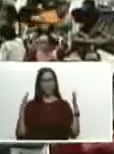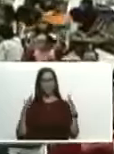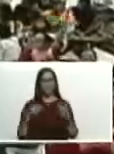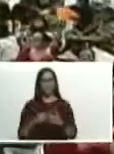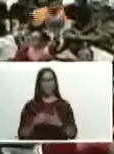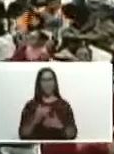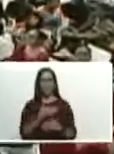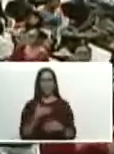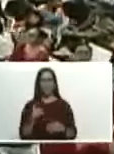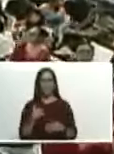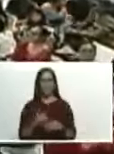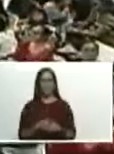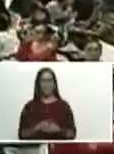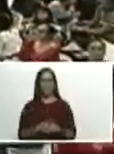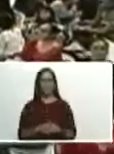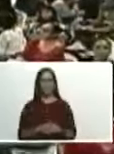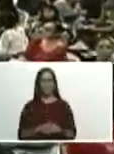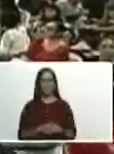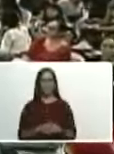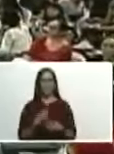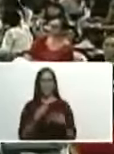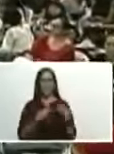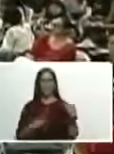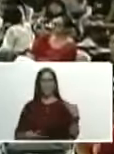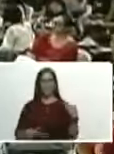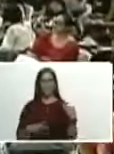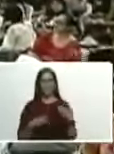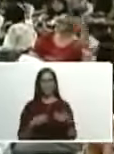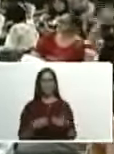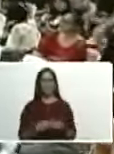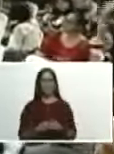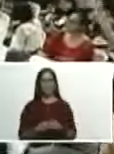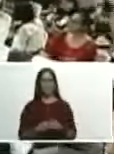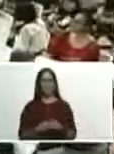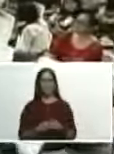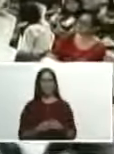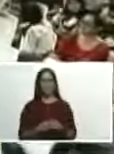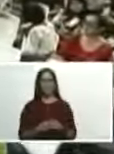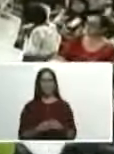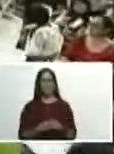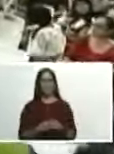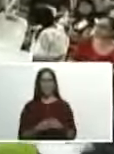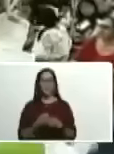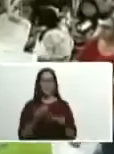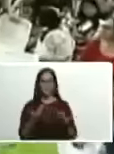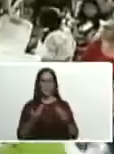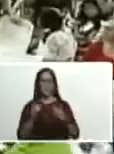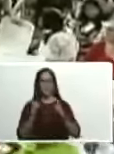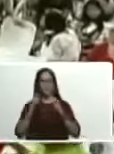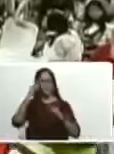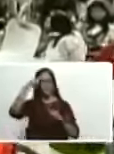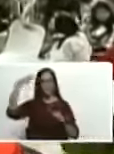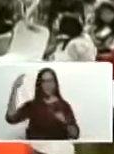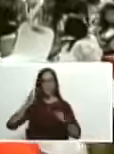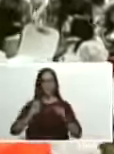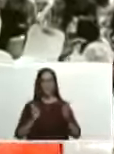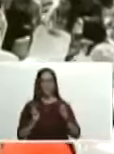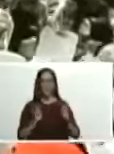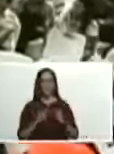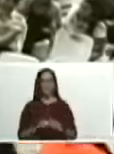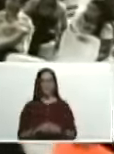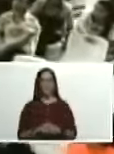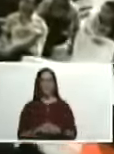Yo quisiera que la vicepresidenta nos asumara algunas reflexiones sobre el tema.